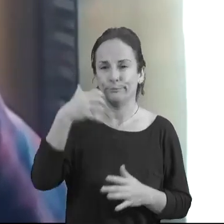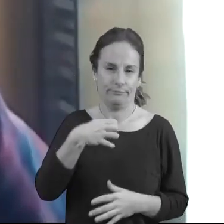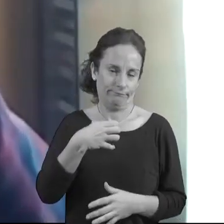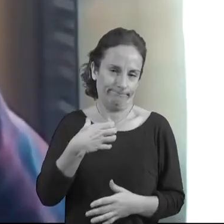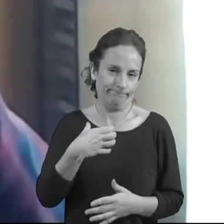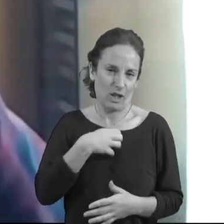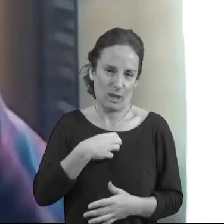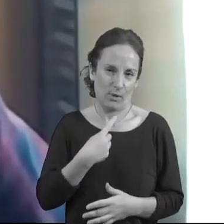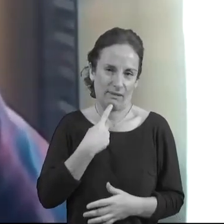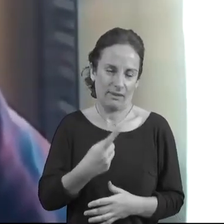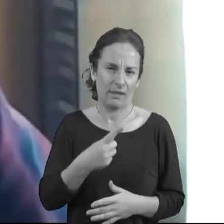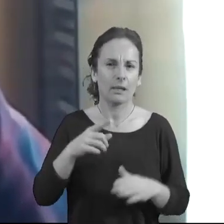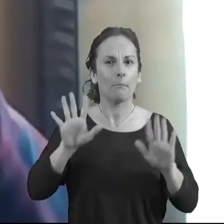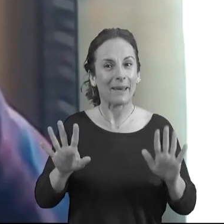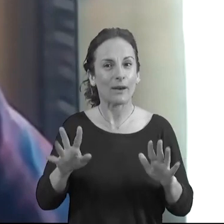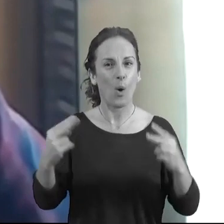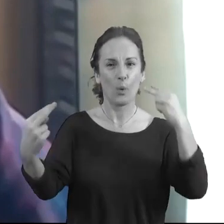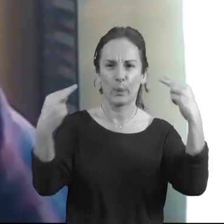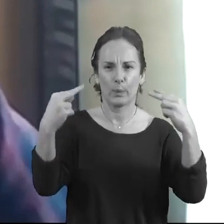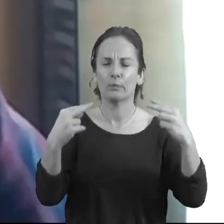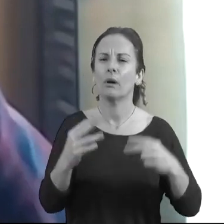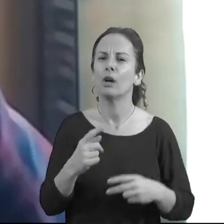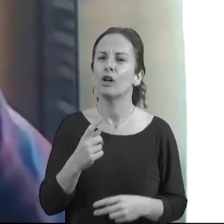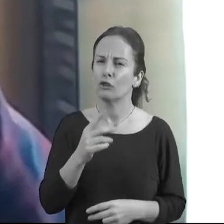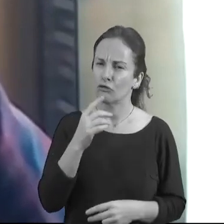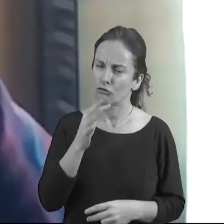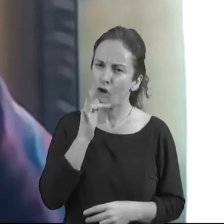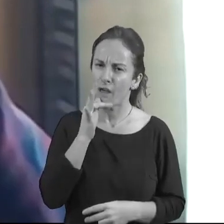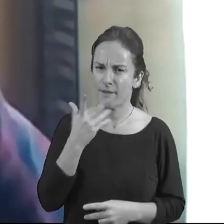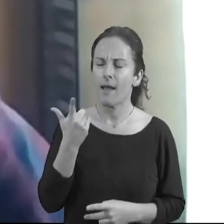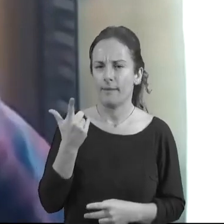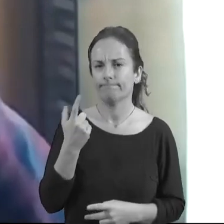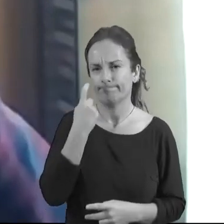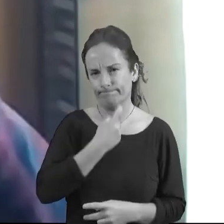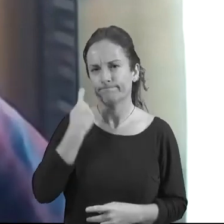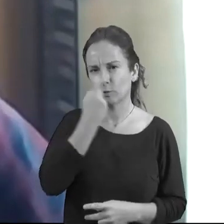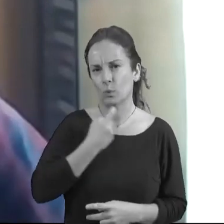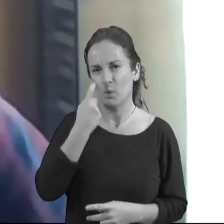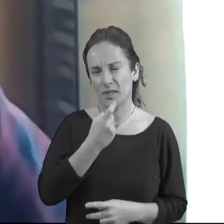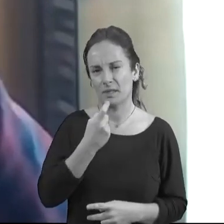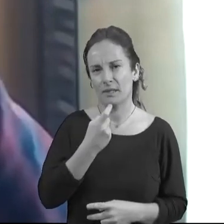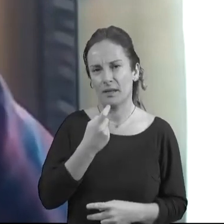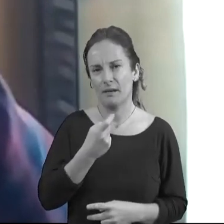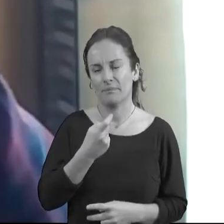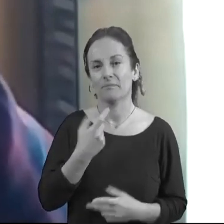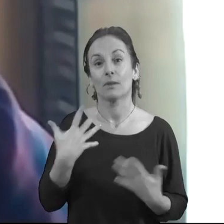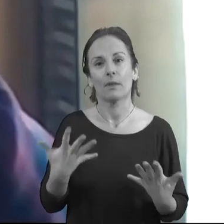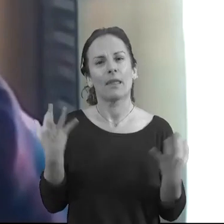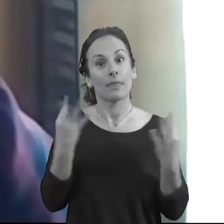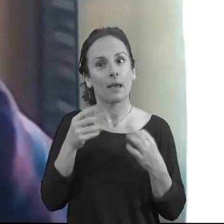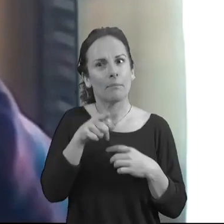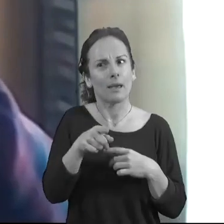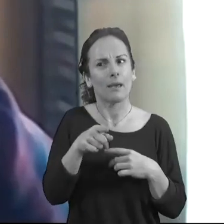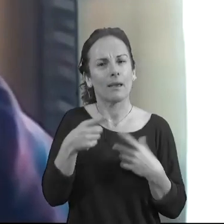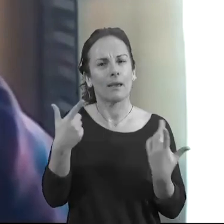mucho menos, pero la visibilidad es todavía costosa, difícil, y ahí es donde hay que analizar, como digo, los porqués y los cómos,